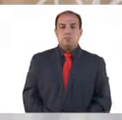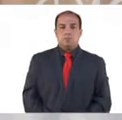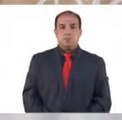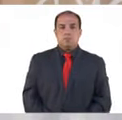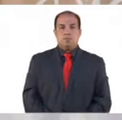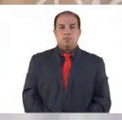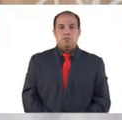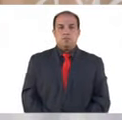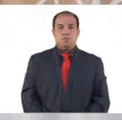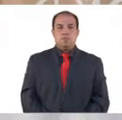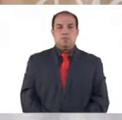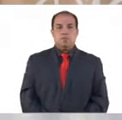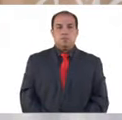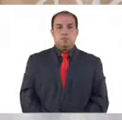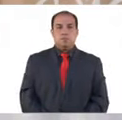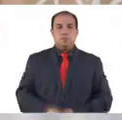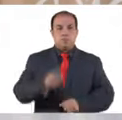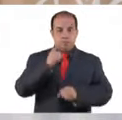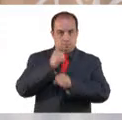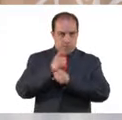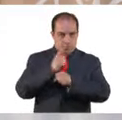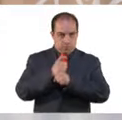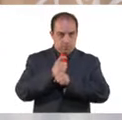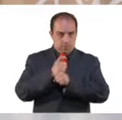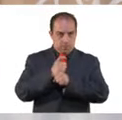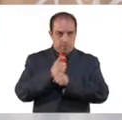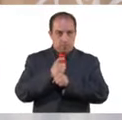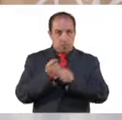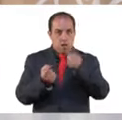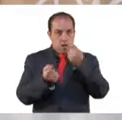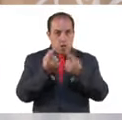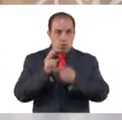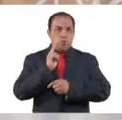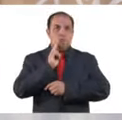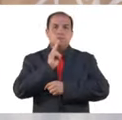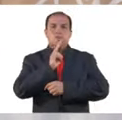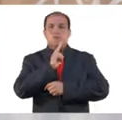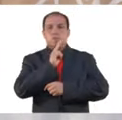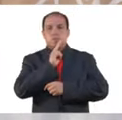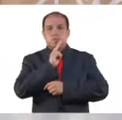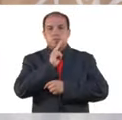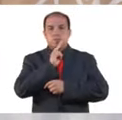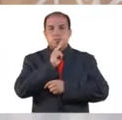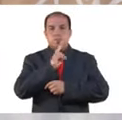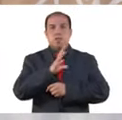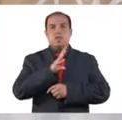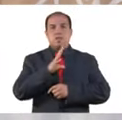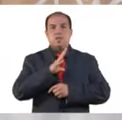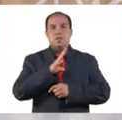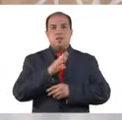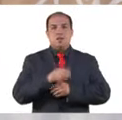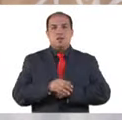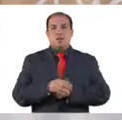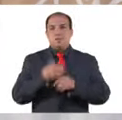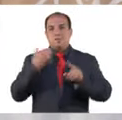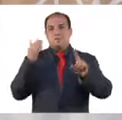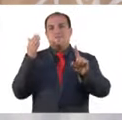primero es que hay medios que tienen una consigna, la